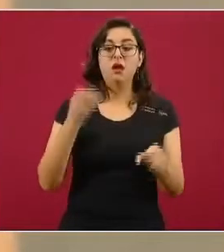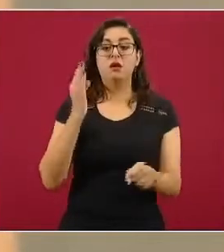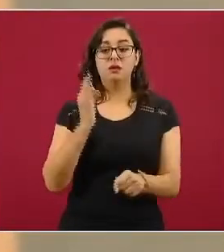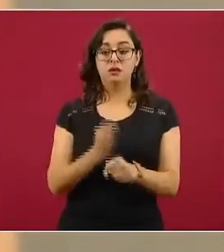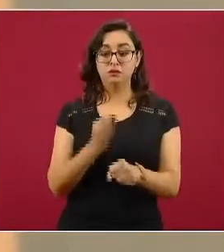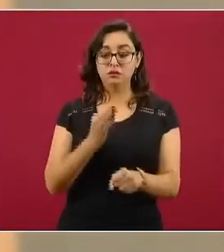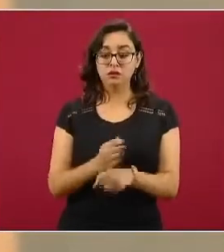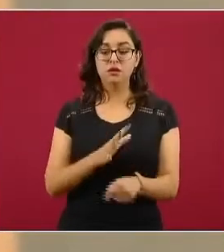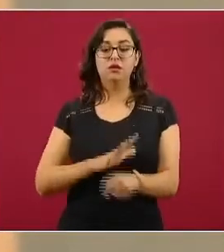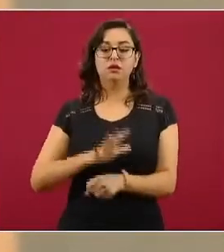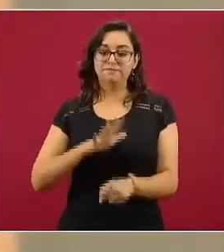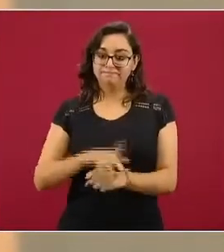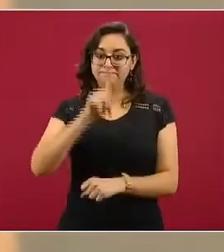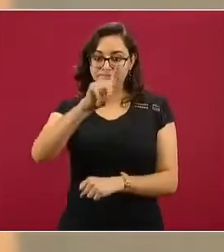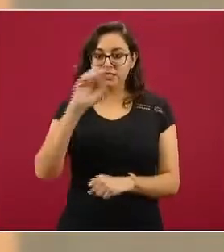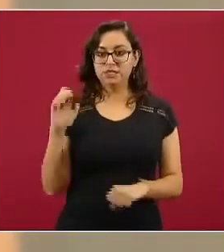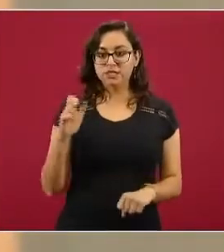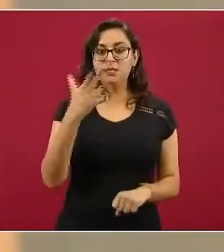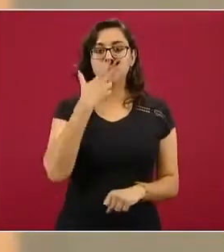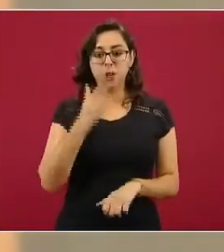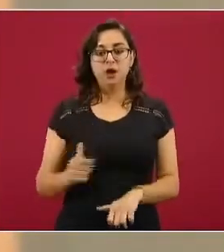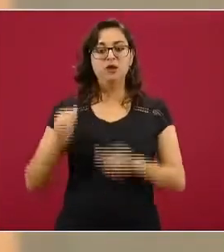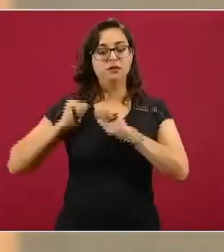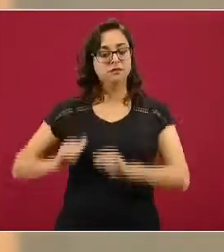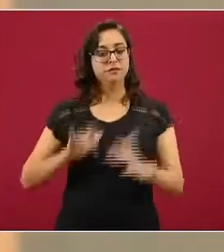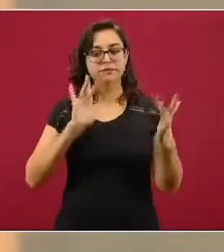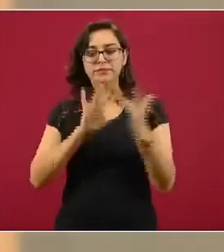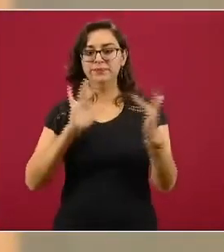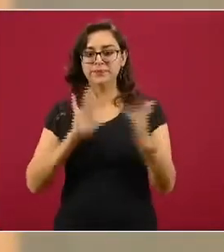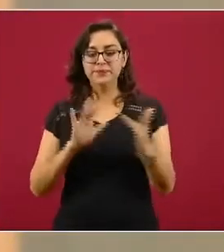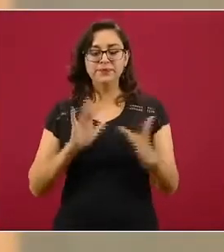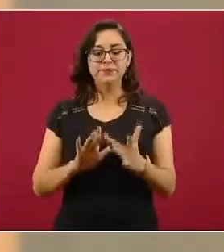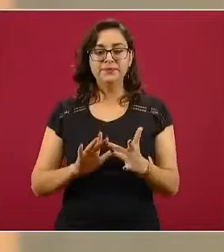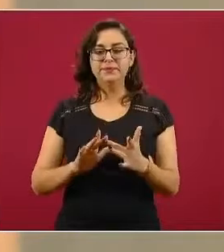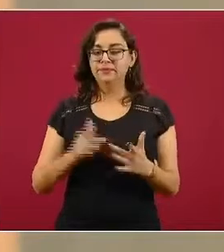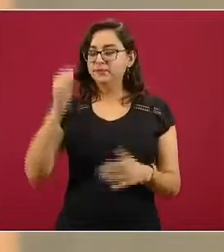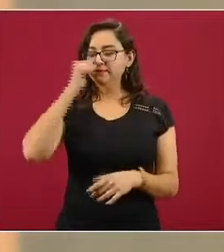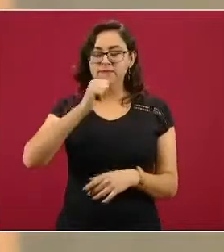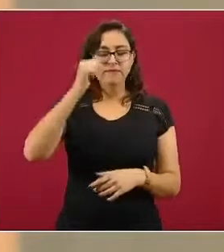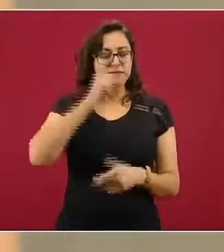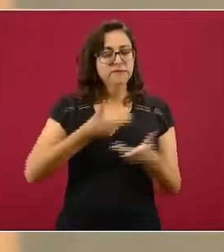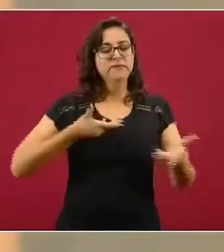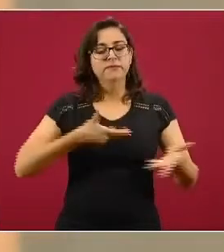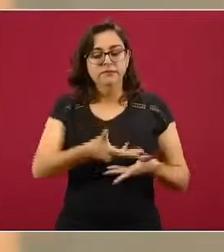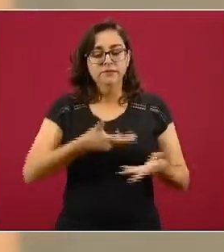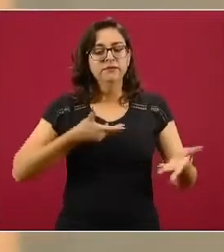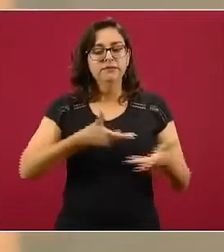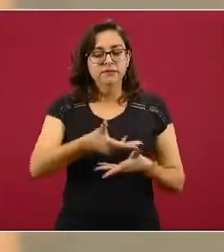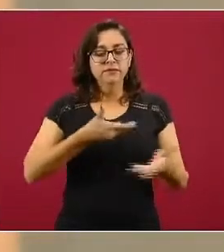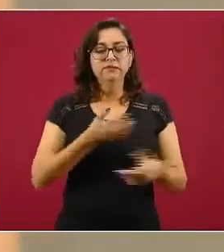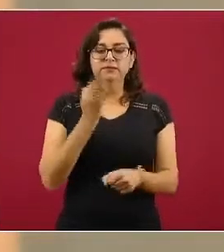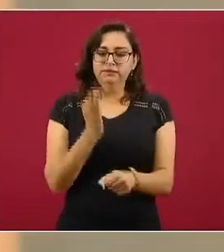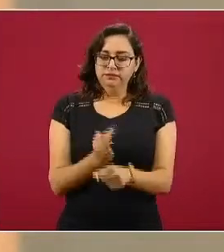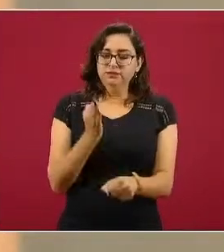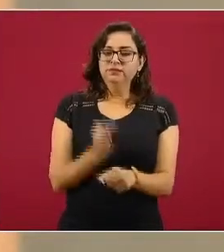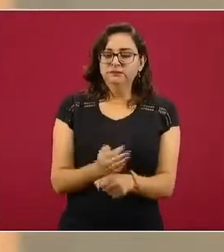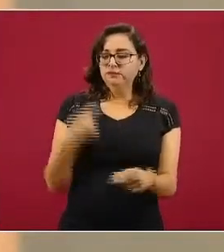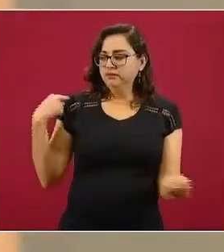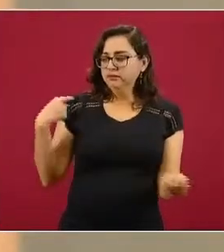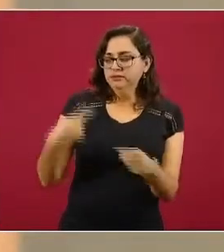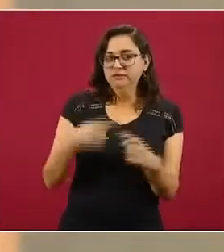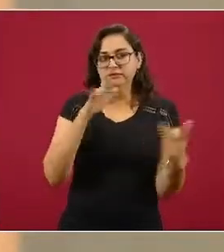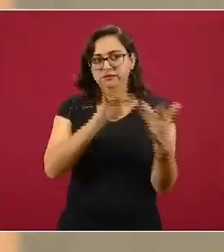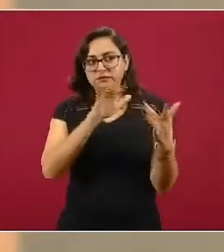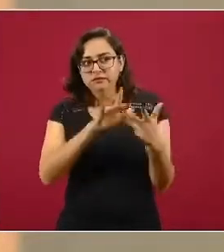son las autoridades de Chihuahua, con las que estamos en contacto directo desde siempre, ¿sí? Y particularmente en últimos